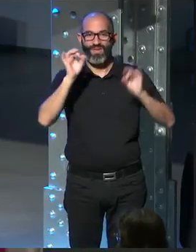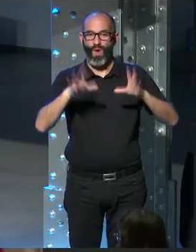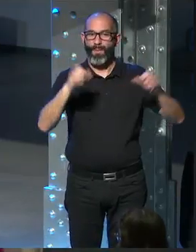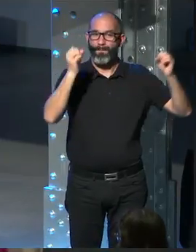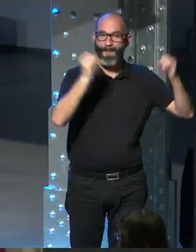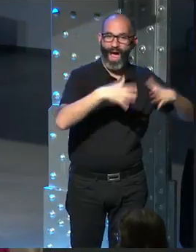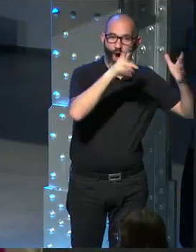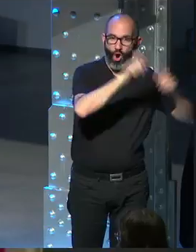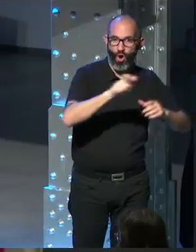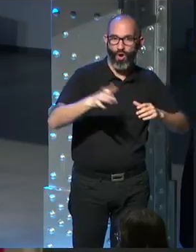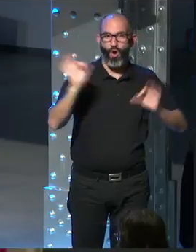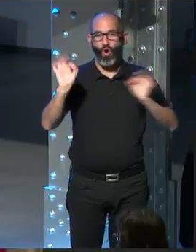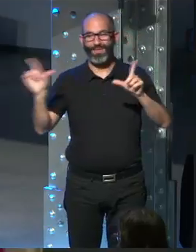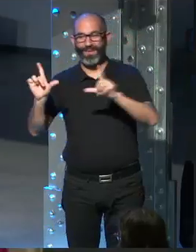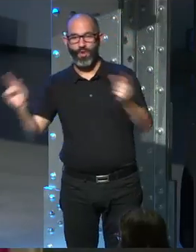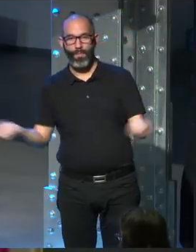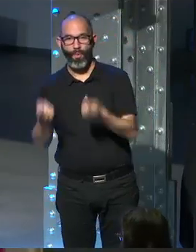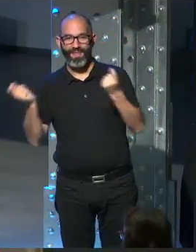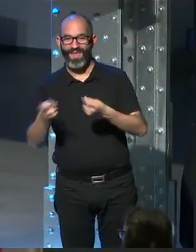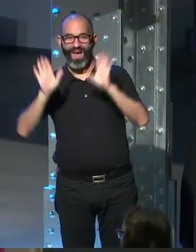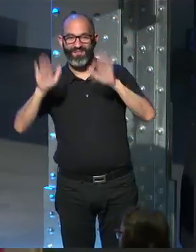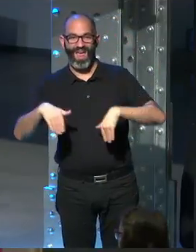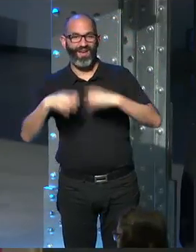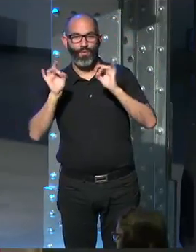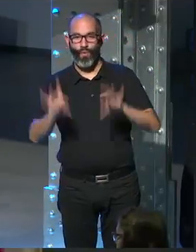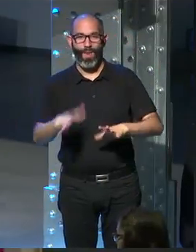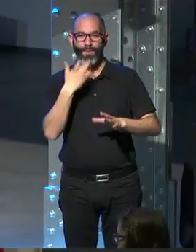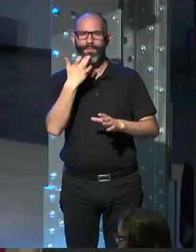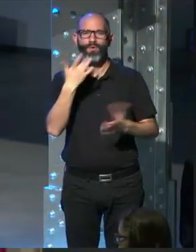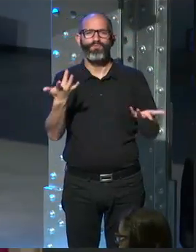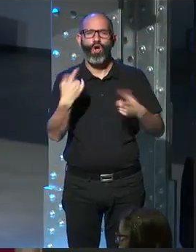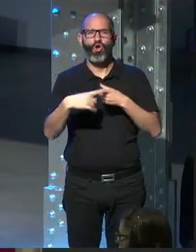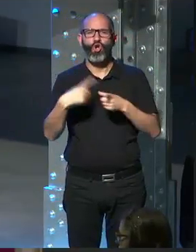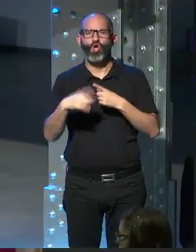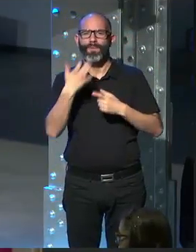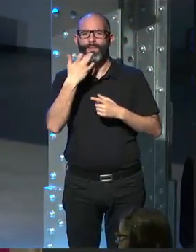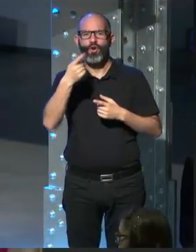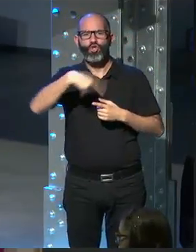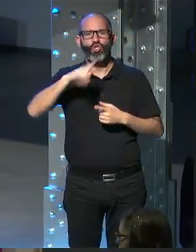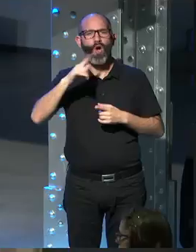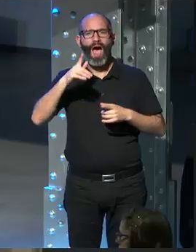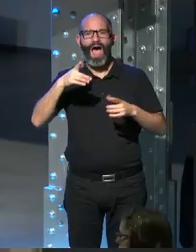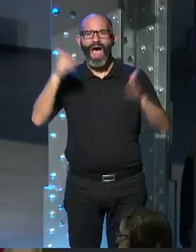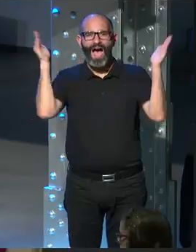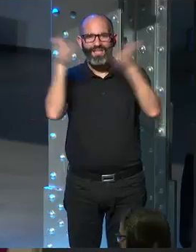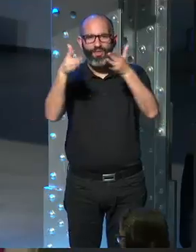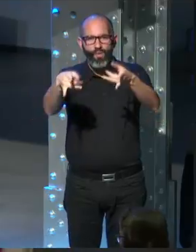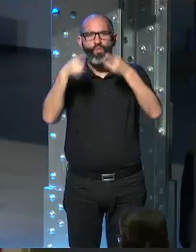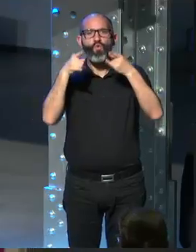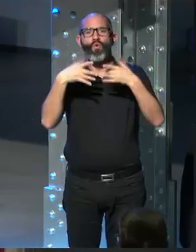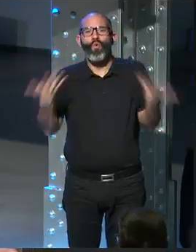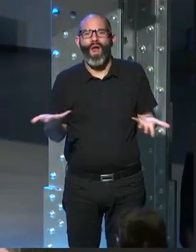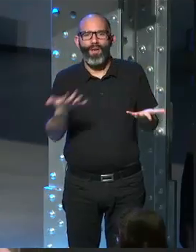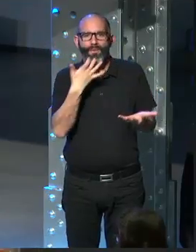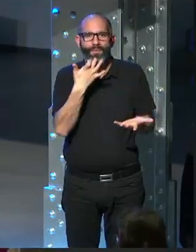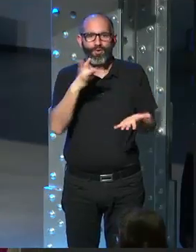Es decir, cómo se presenta la información, vamos a decir, los magos. ¿Qué cosas atraen nuestra atención? Pues ya he mencionado algunas